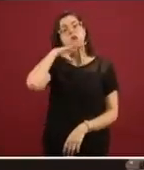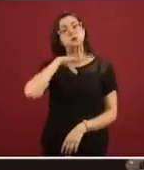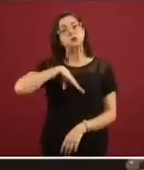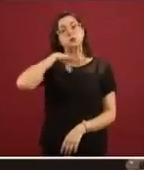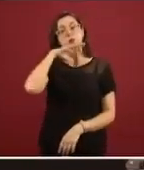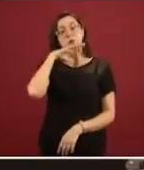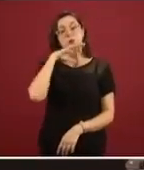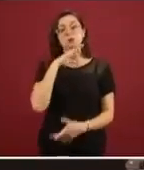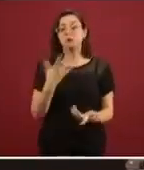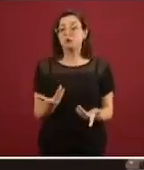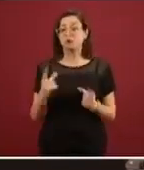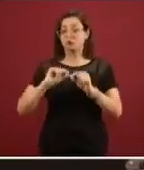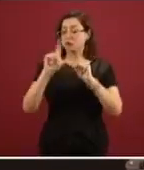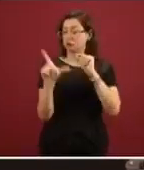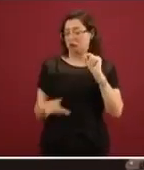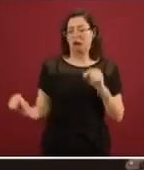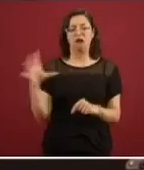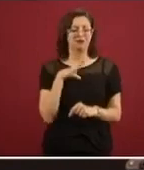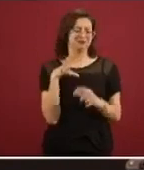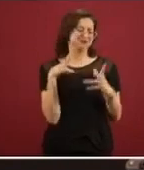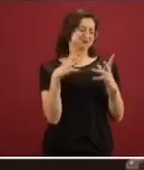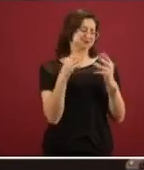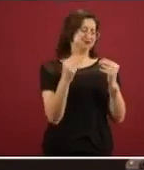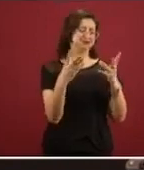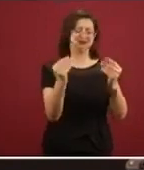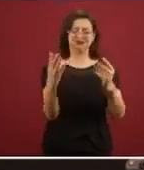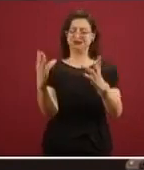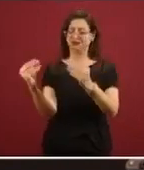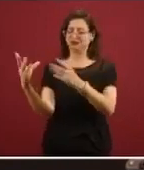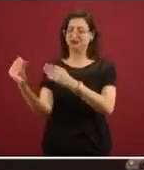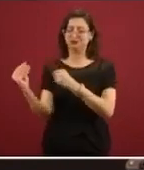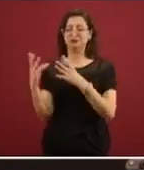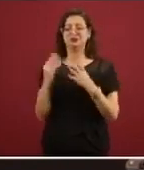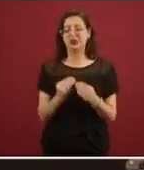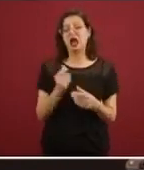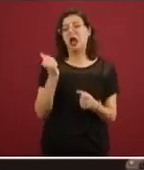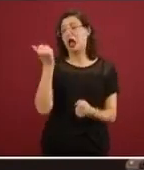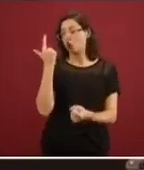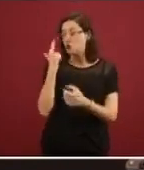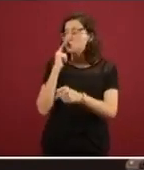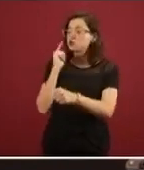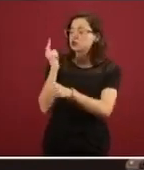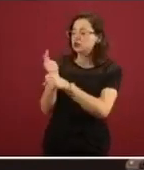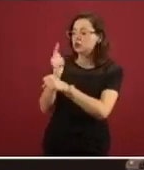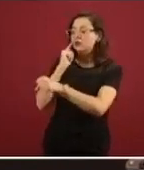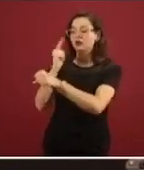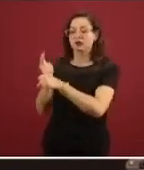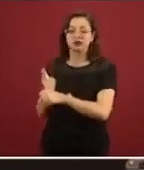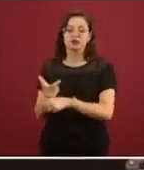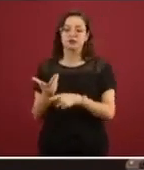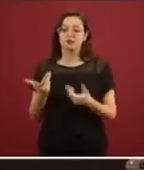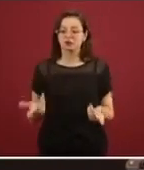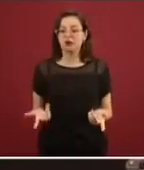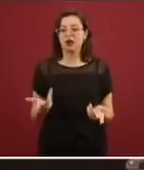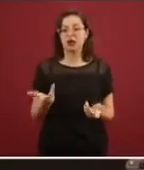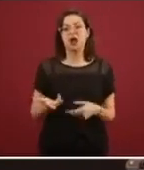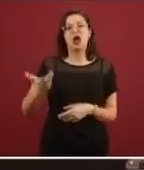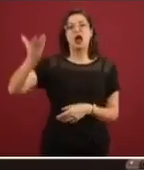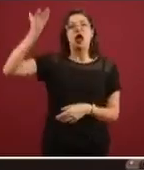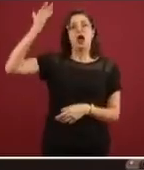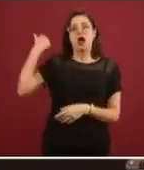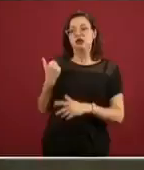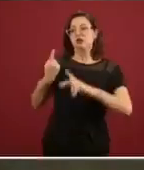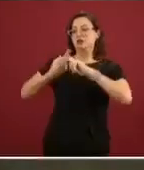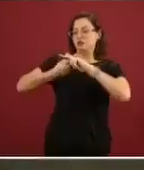conoce. En México hemos tenido muchísimos casos como estos, los hemos reportado en su momento. Desde el inicio de la epidemia teníamos 2 originalmente, luego